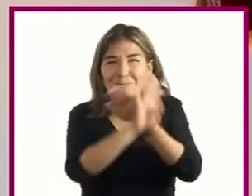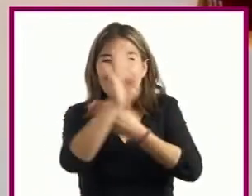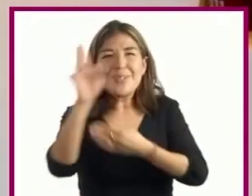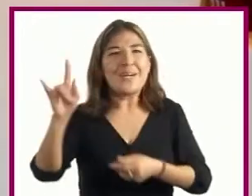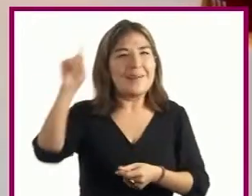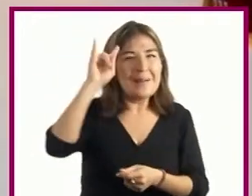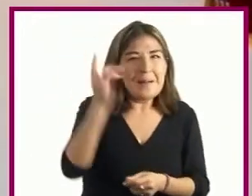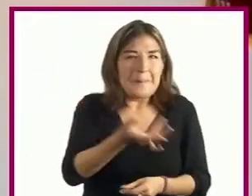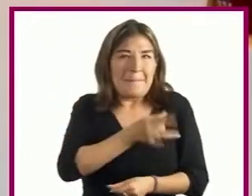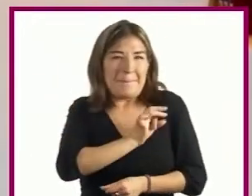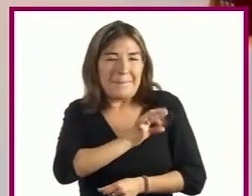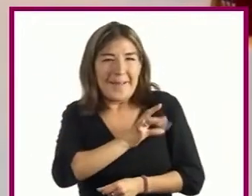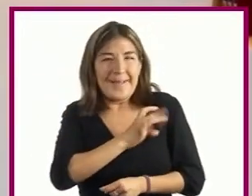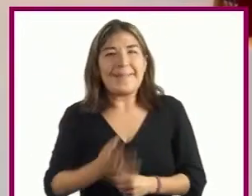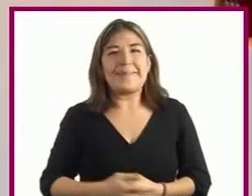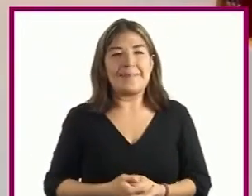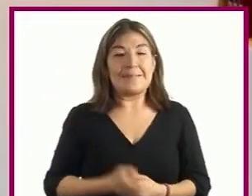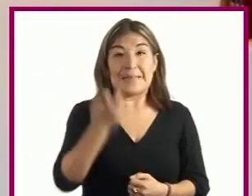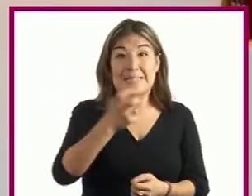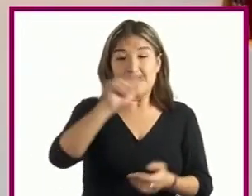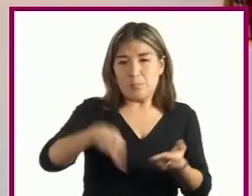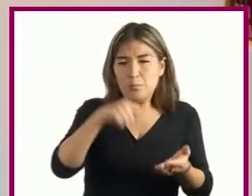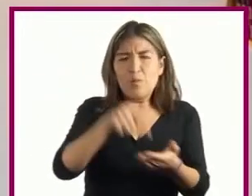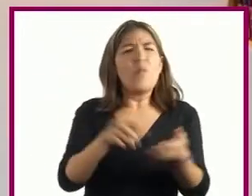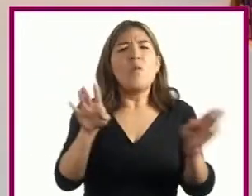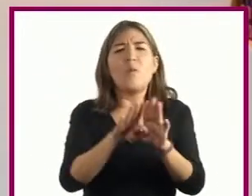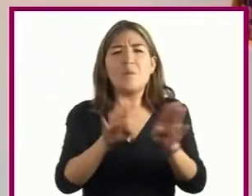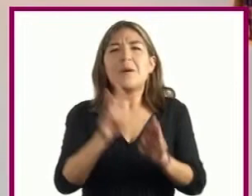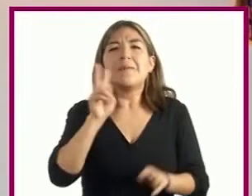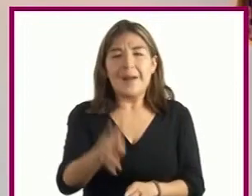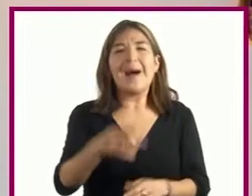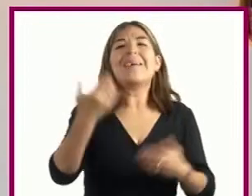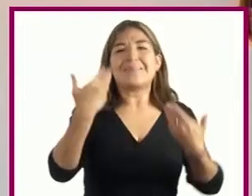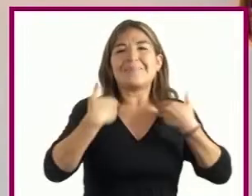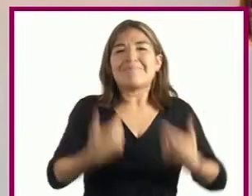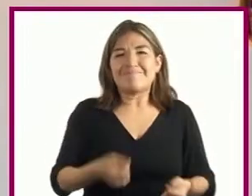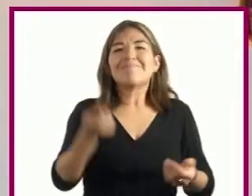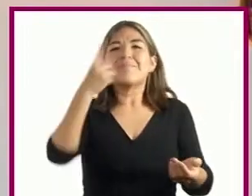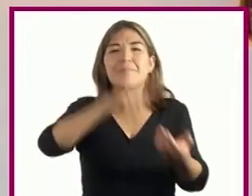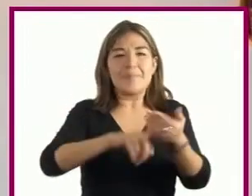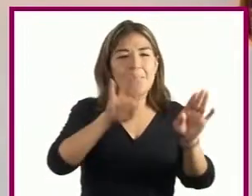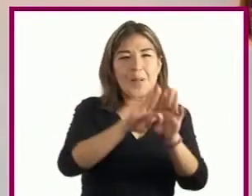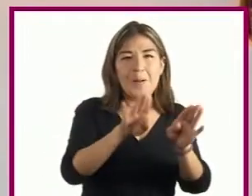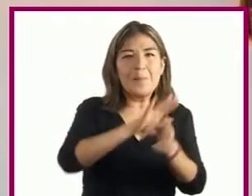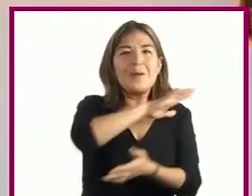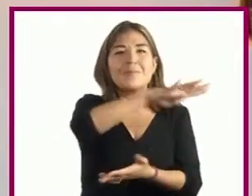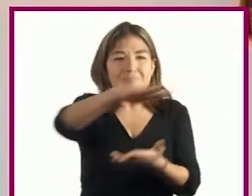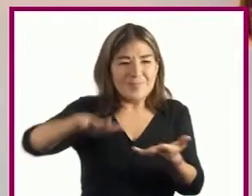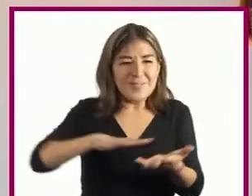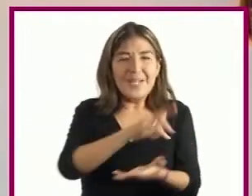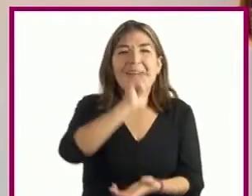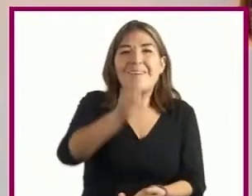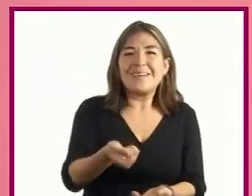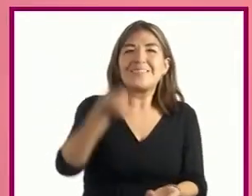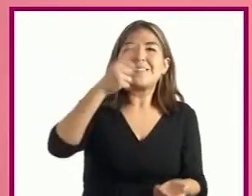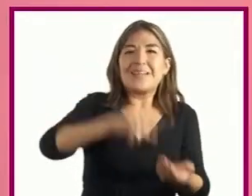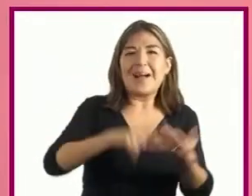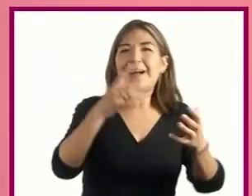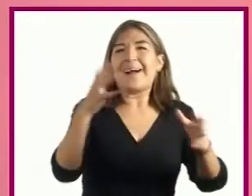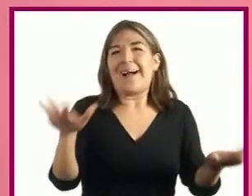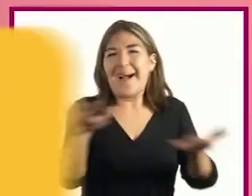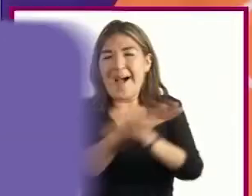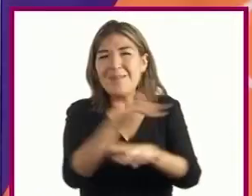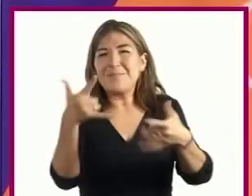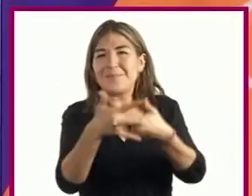o de miedo. El espacio o cómo lo manejamos nos ayuda a recrear el ambiente, a darle una atmósfera a nuestra